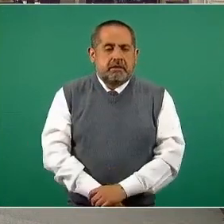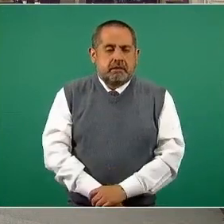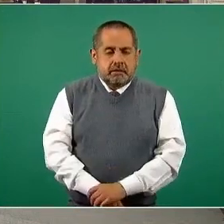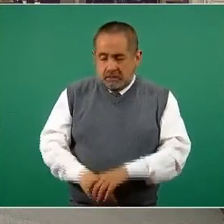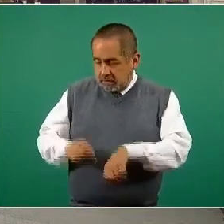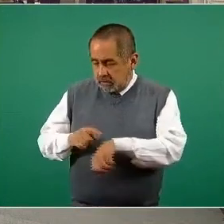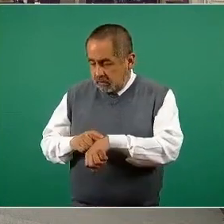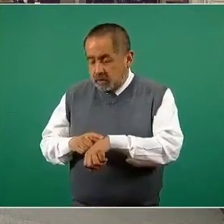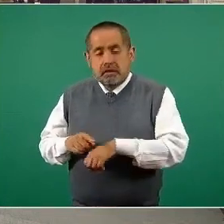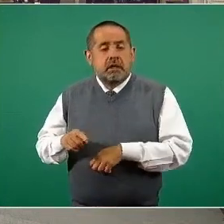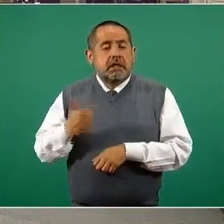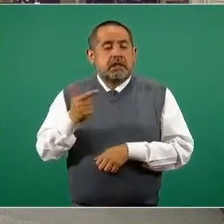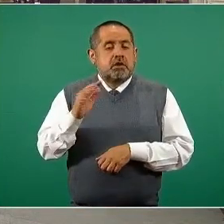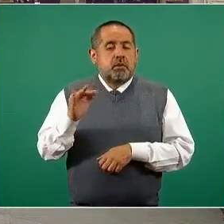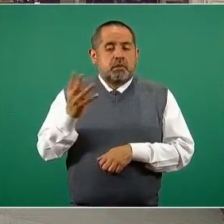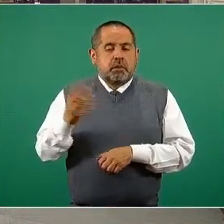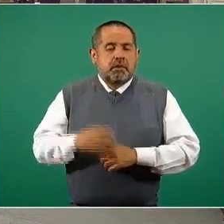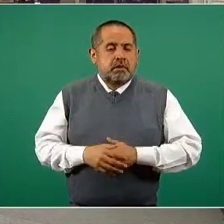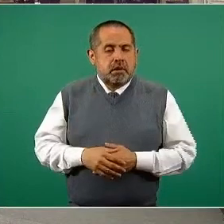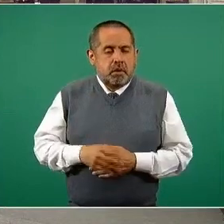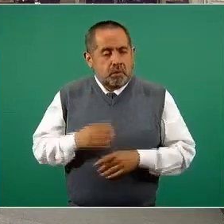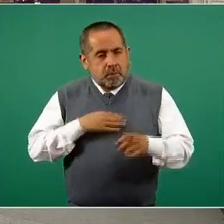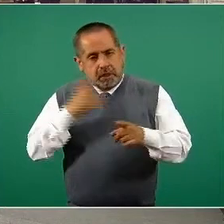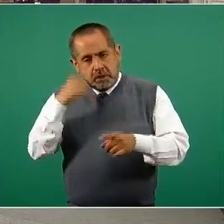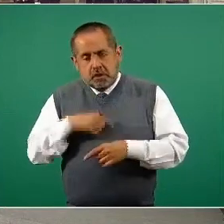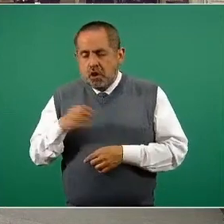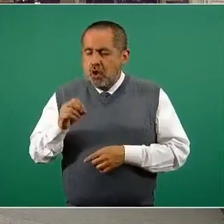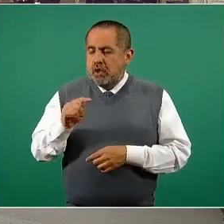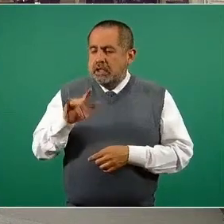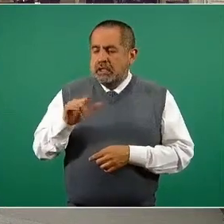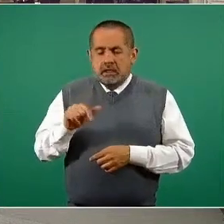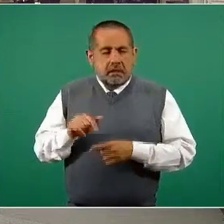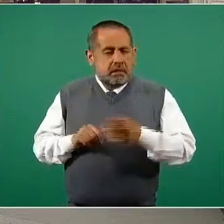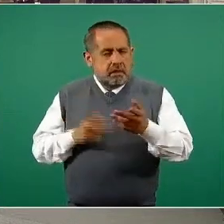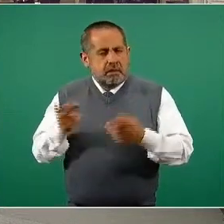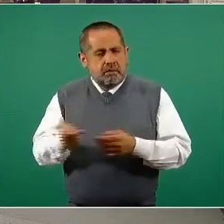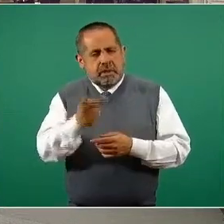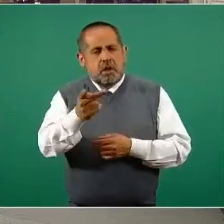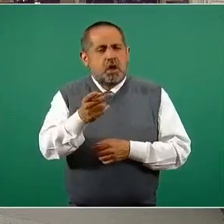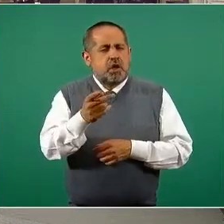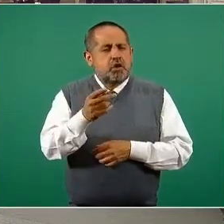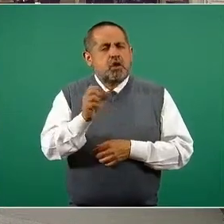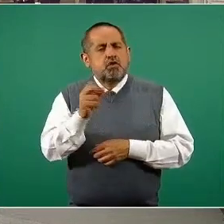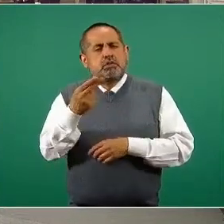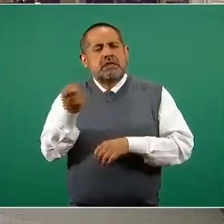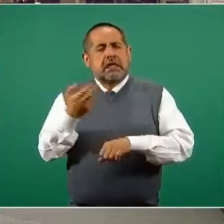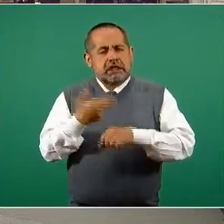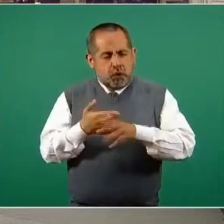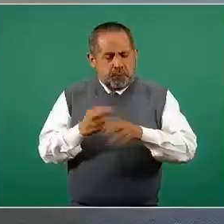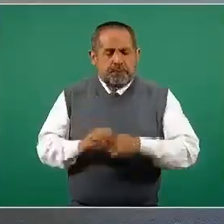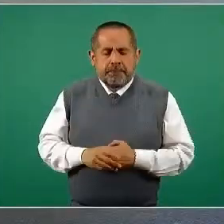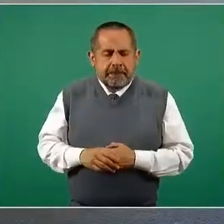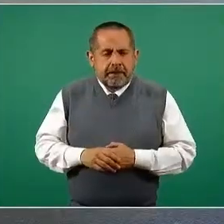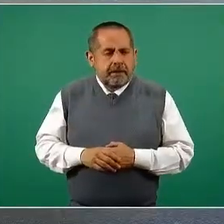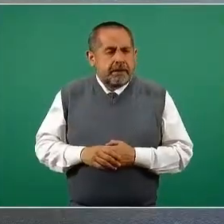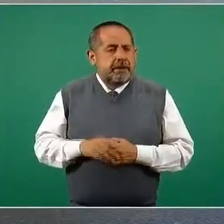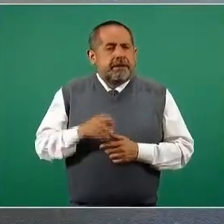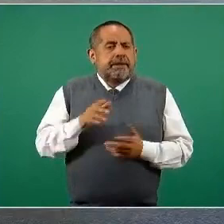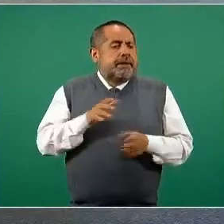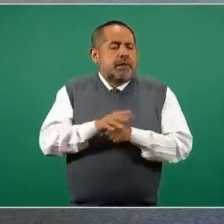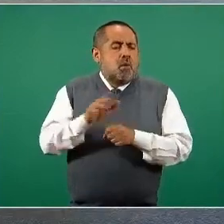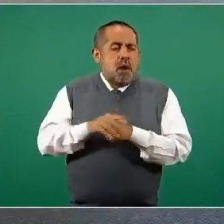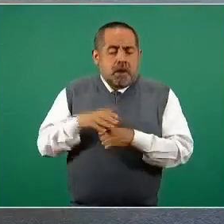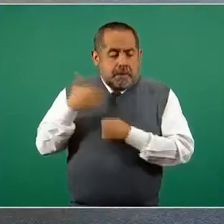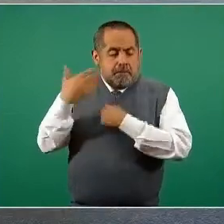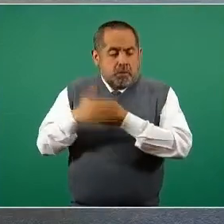las 19:54, sin embargo. Buenas noches, Otilia Carvajal de La Razón. Pregúntale, subsecretario, si ya definieron a qué sector de la población se le